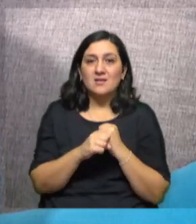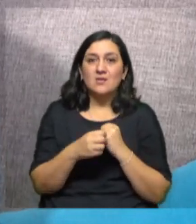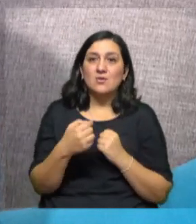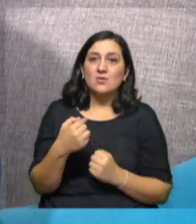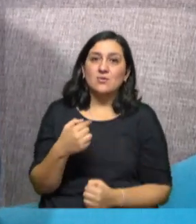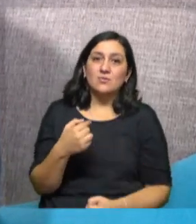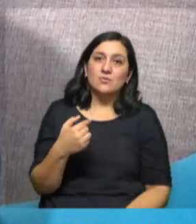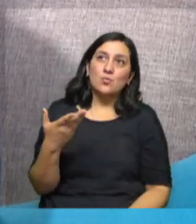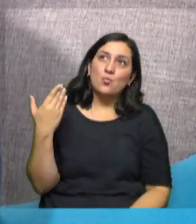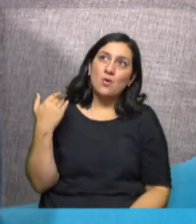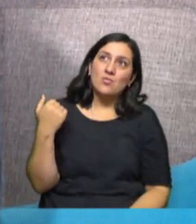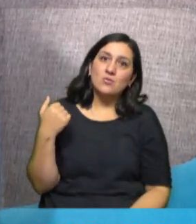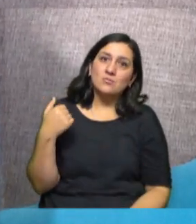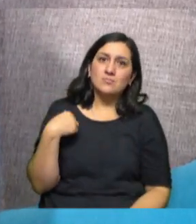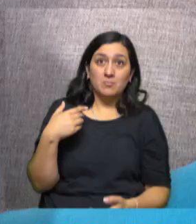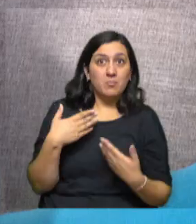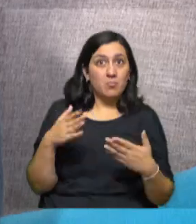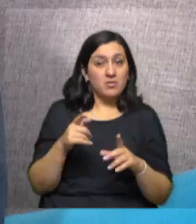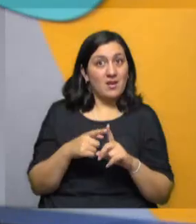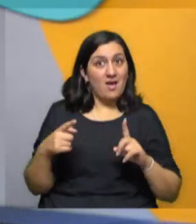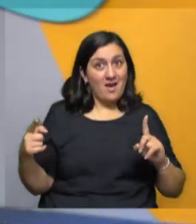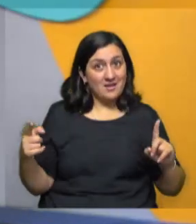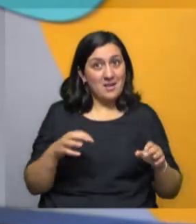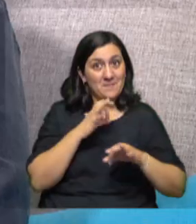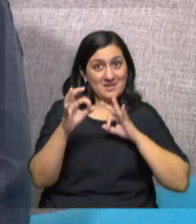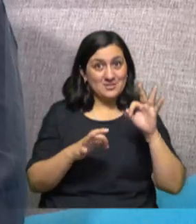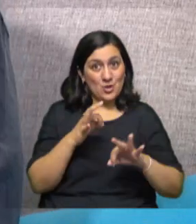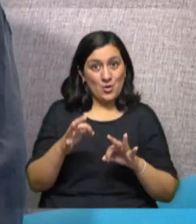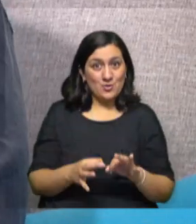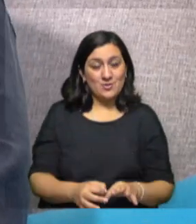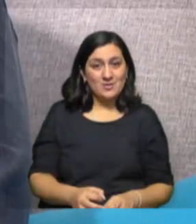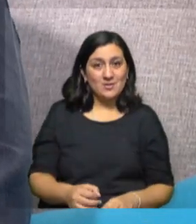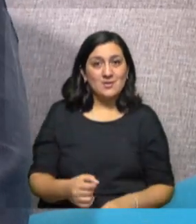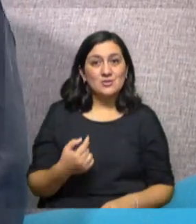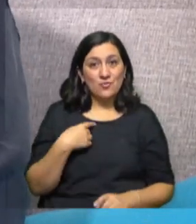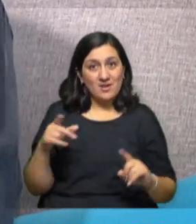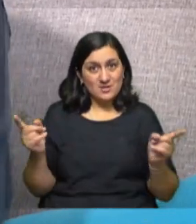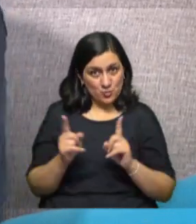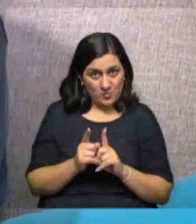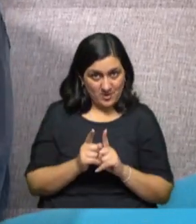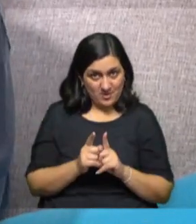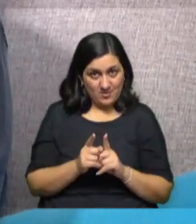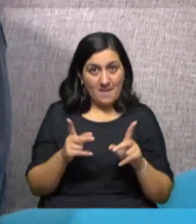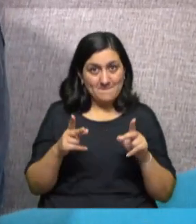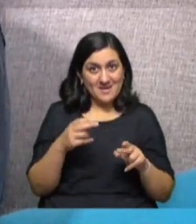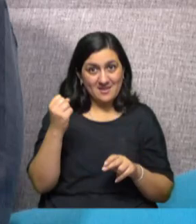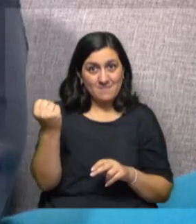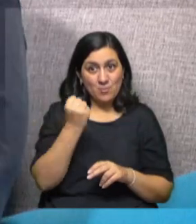Cuando bueno, se puede ir larga esta. Pero voy a sintetizarla. Dale. Una parte